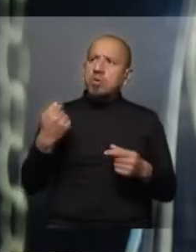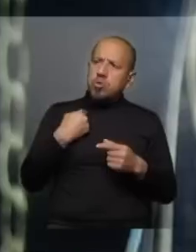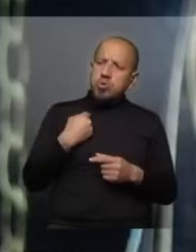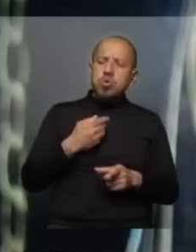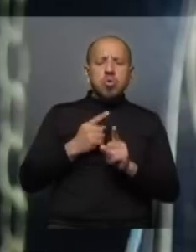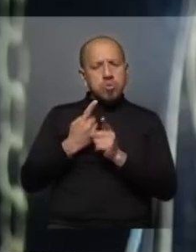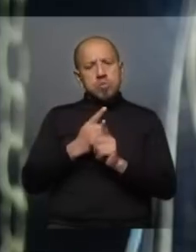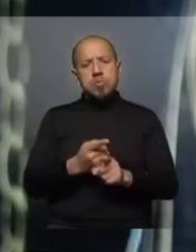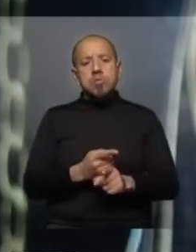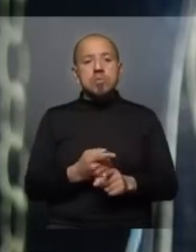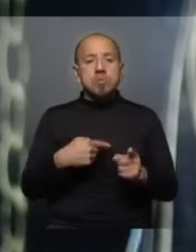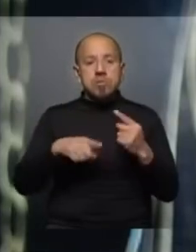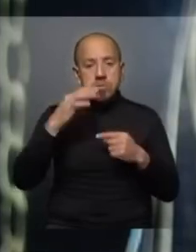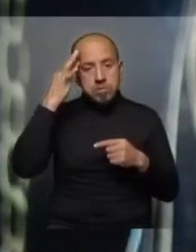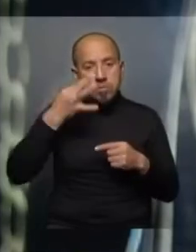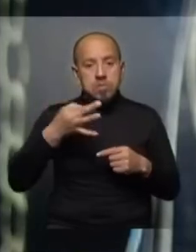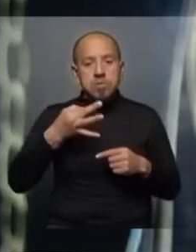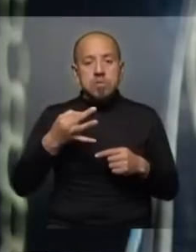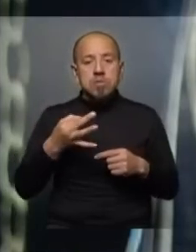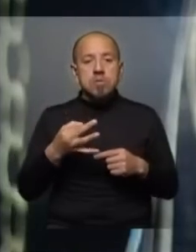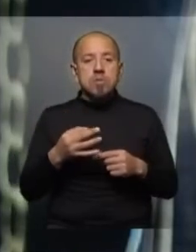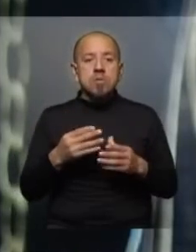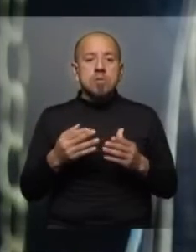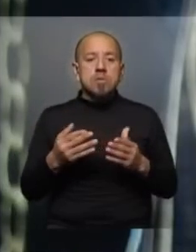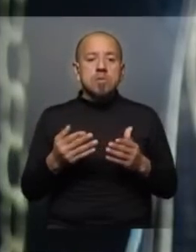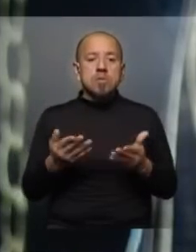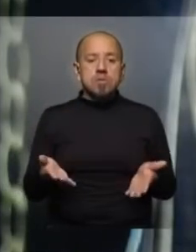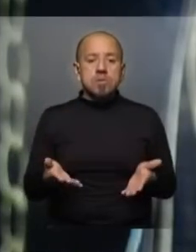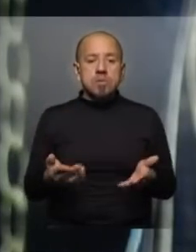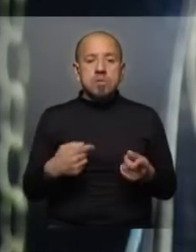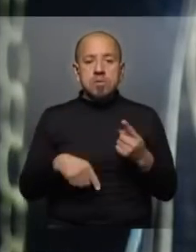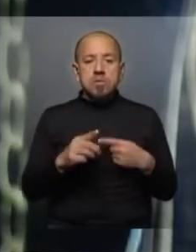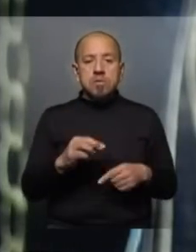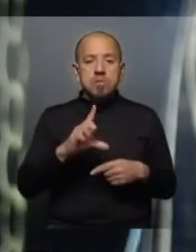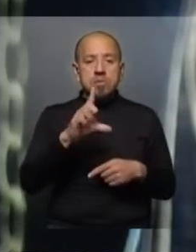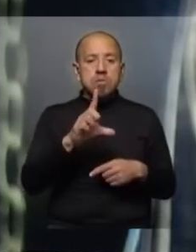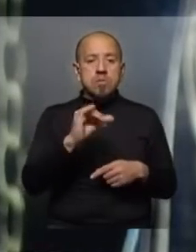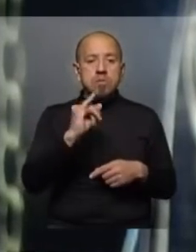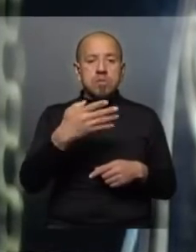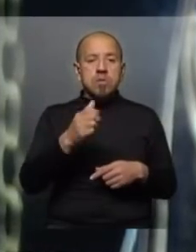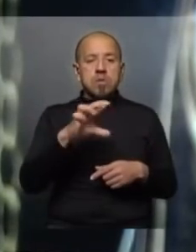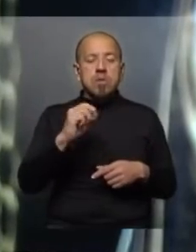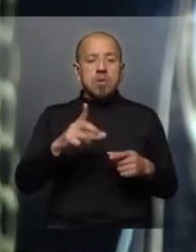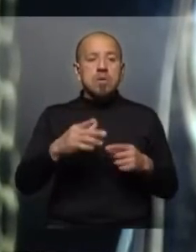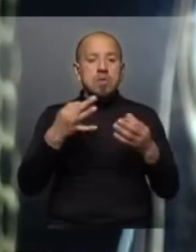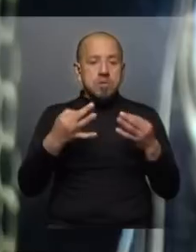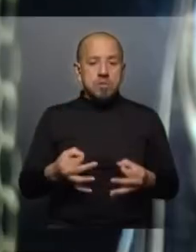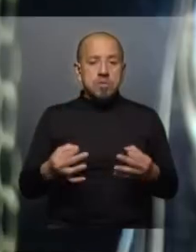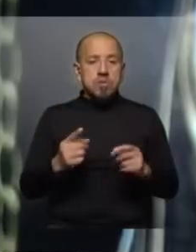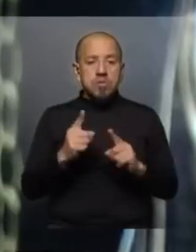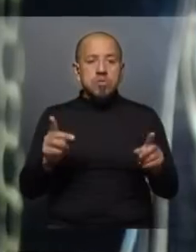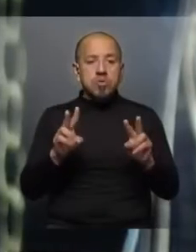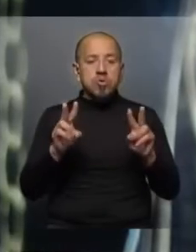nosotros la realidad es que si sos liberal en serio como dicen ser algunos no solo en lo